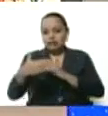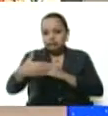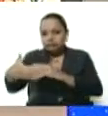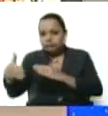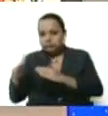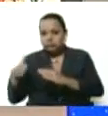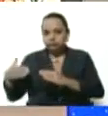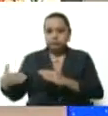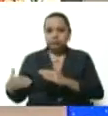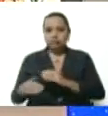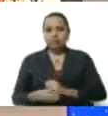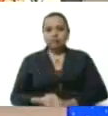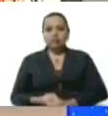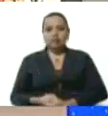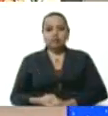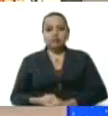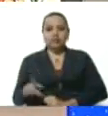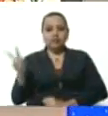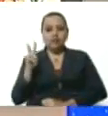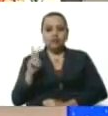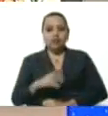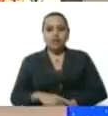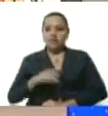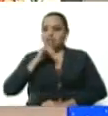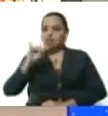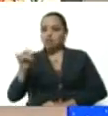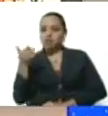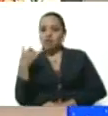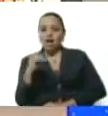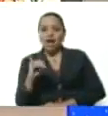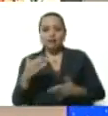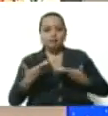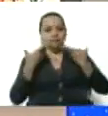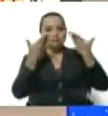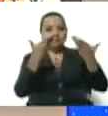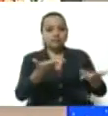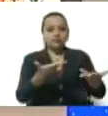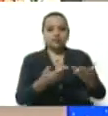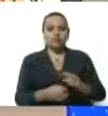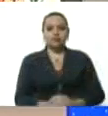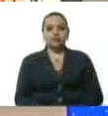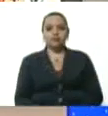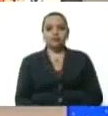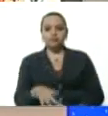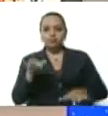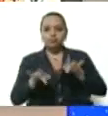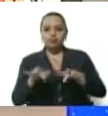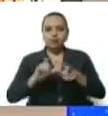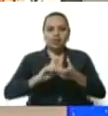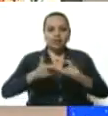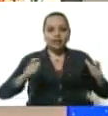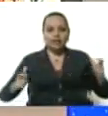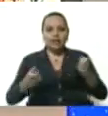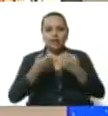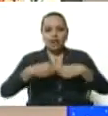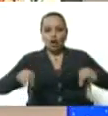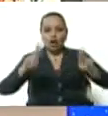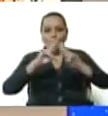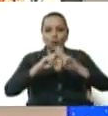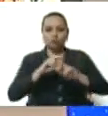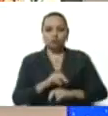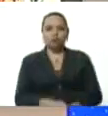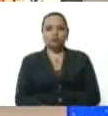el Delta. Denuncias todas que fueron debidamente consignadas ante la Secretaría General de las Naciones